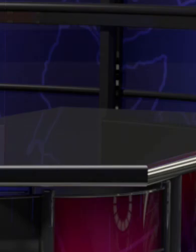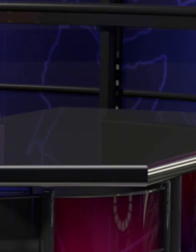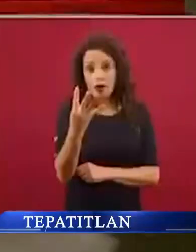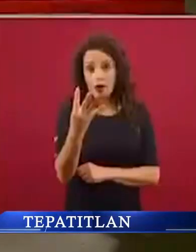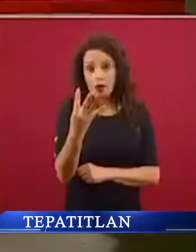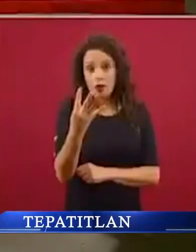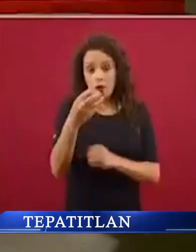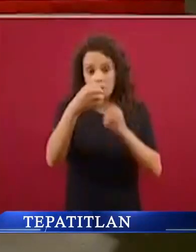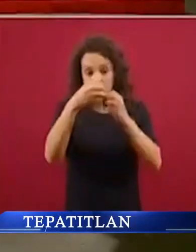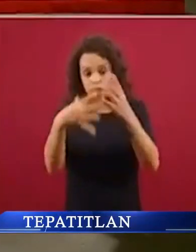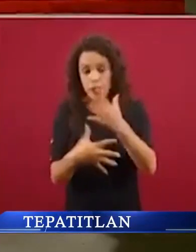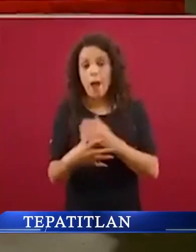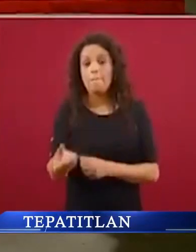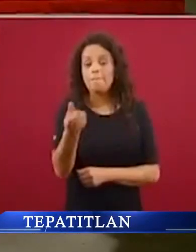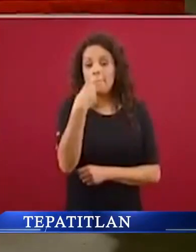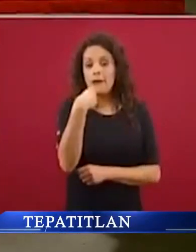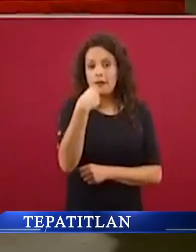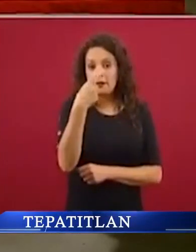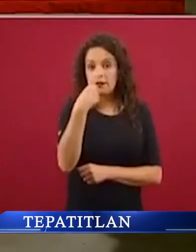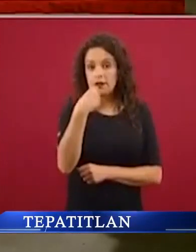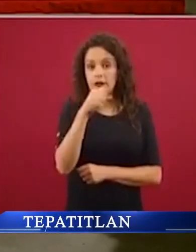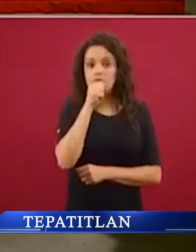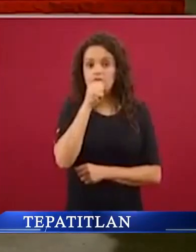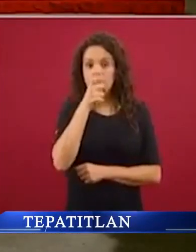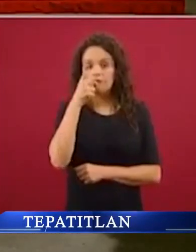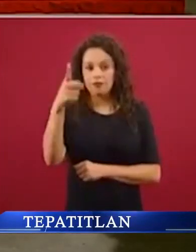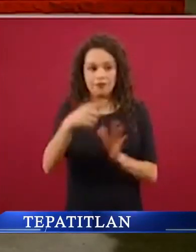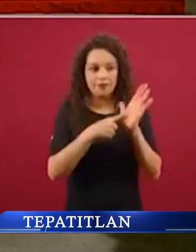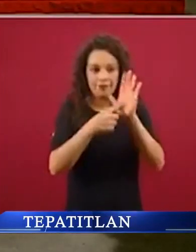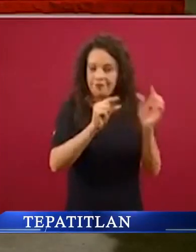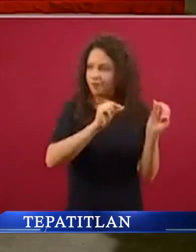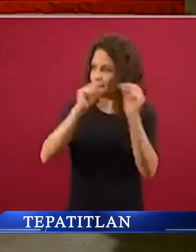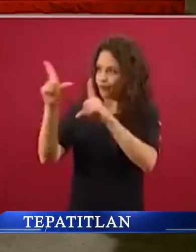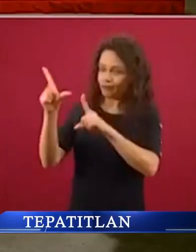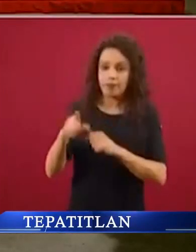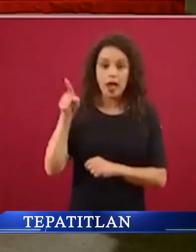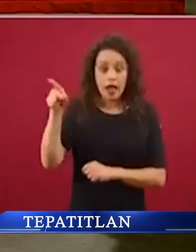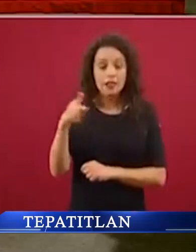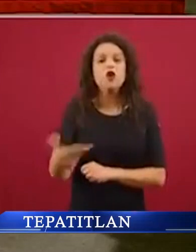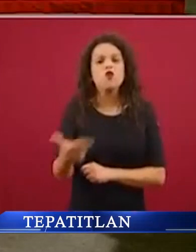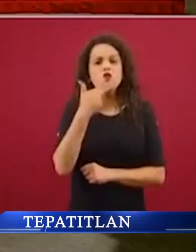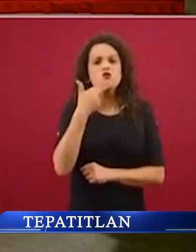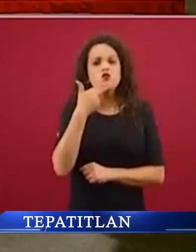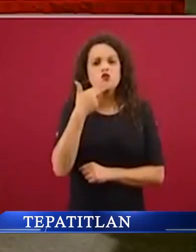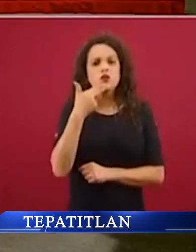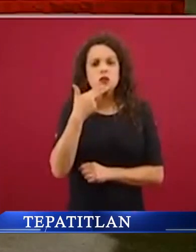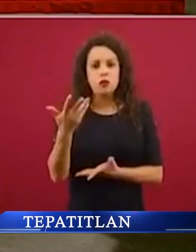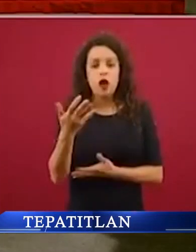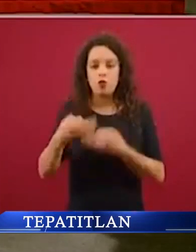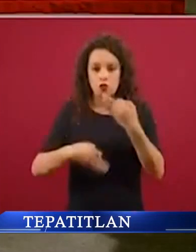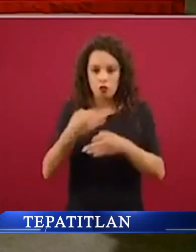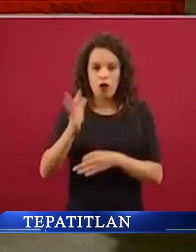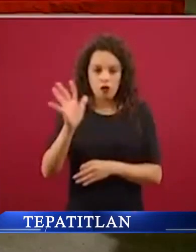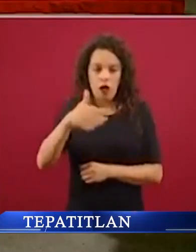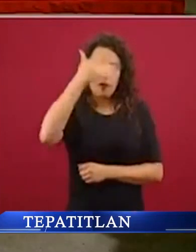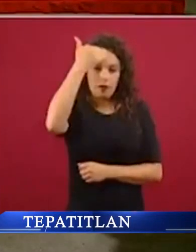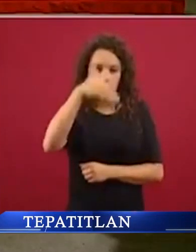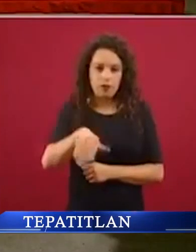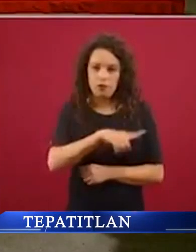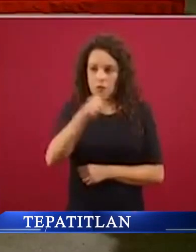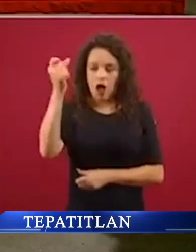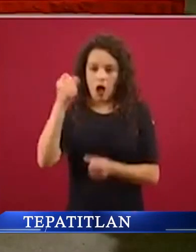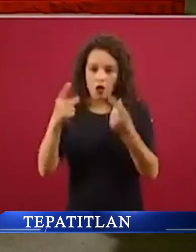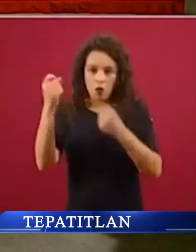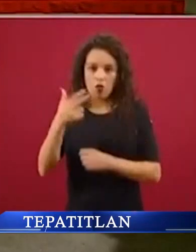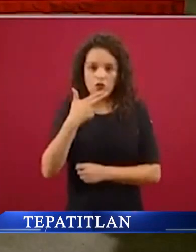López-Gatell. Cuatro medicamentos que han sido utilizados, lo sabemos, sin